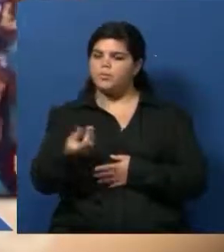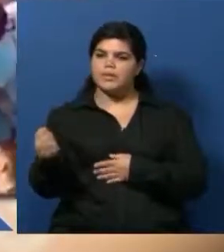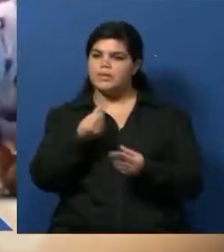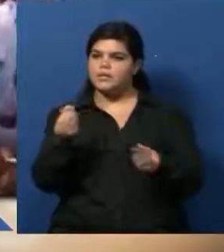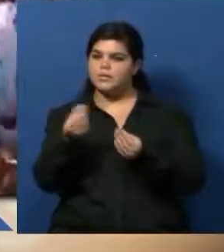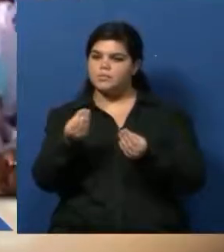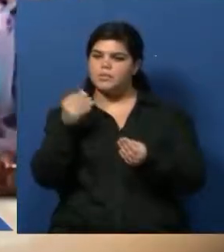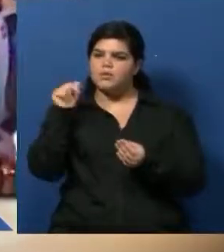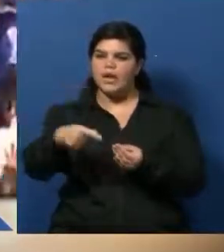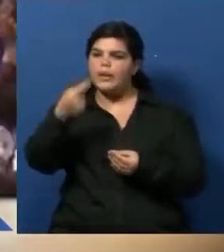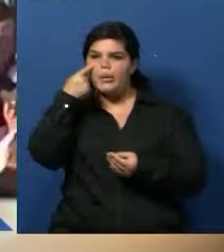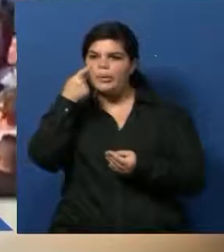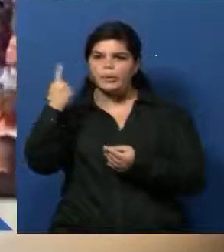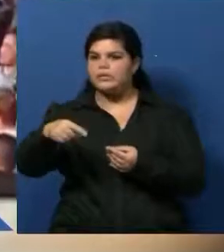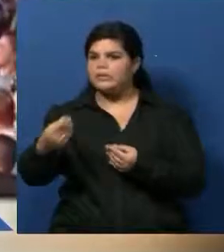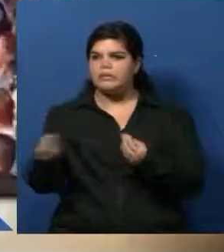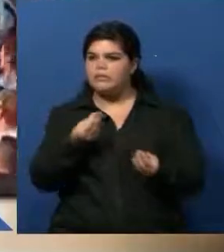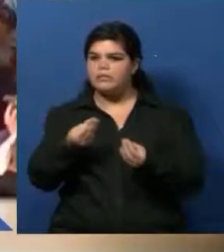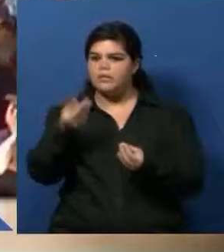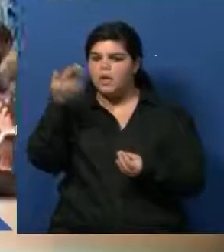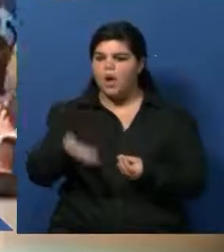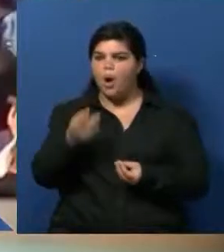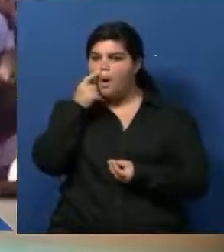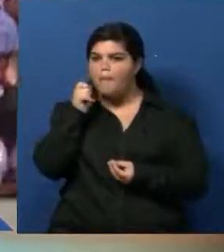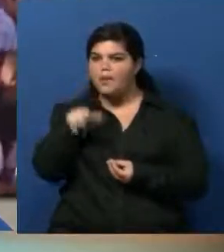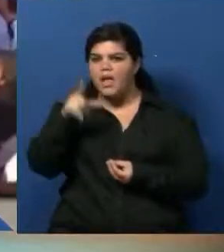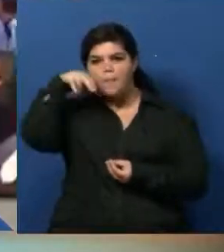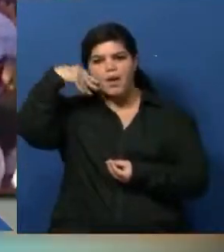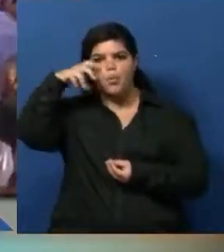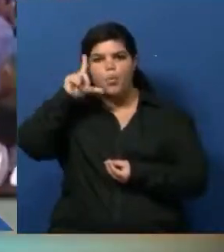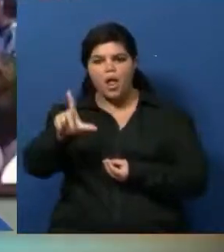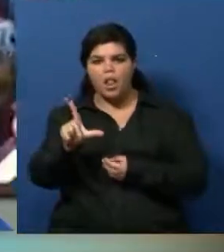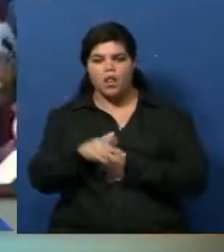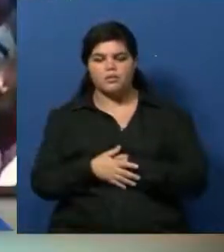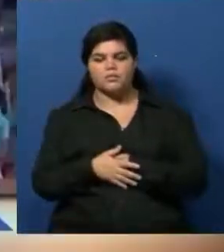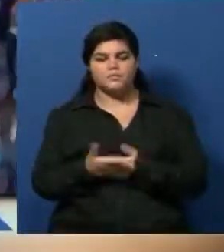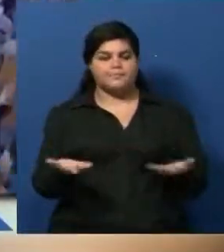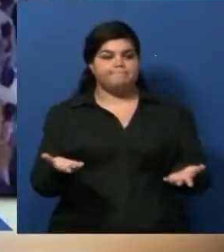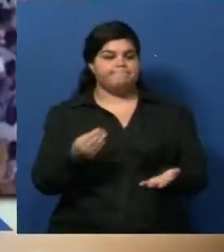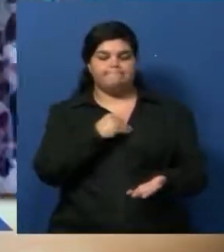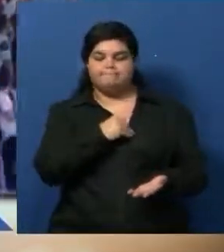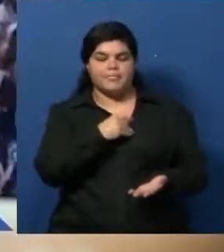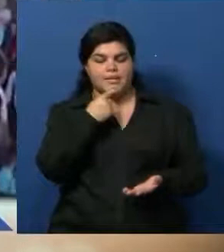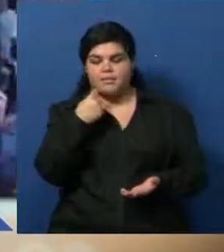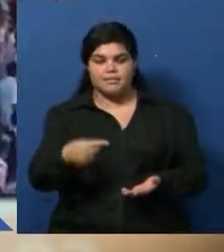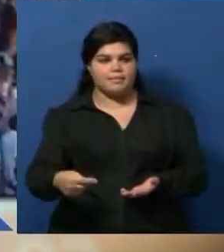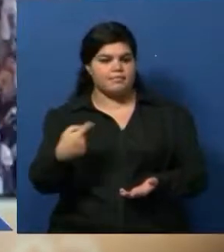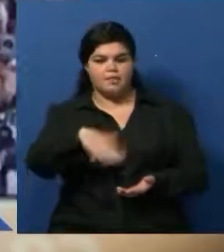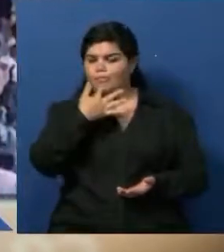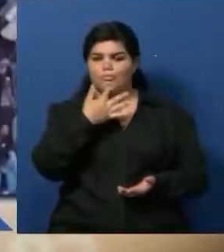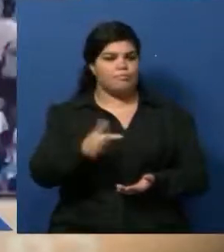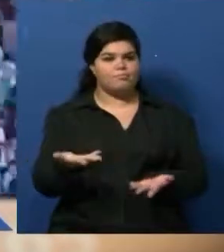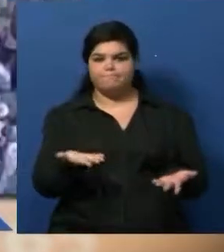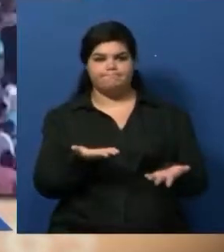sucedió, sobre lo que se conoce, sobre el caso de Emanuel Balbo. Un hecho triste, realmente triste, inentendible,